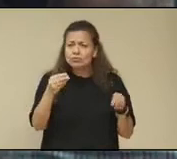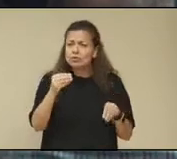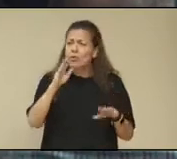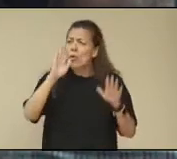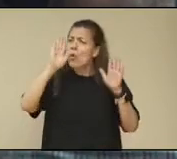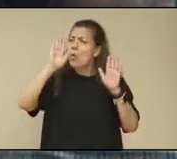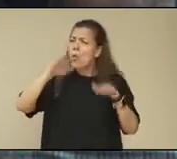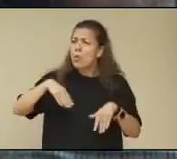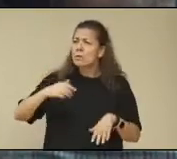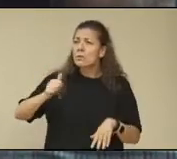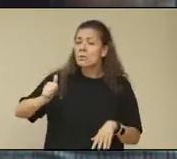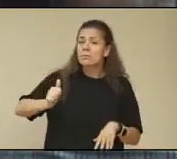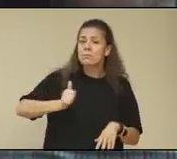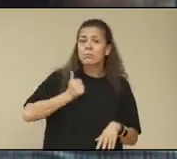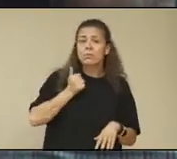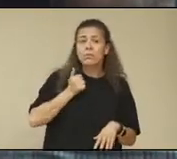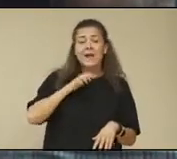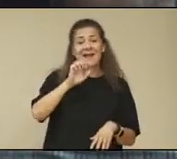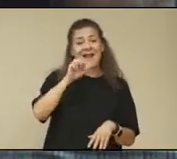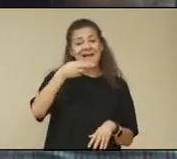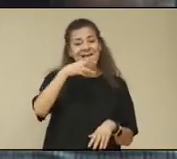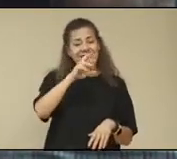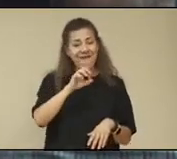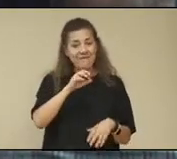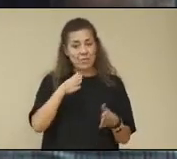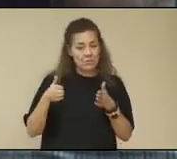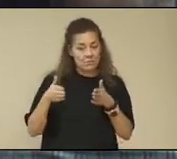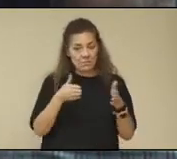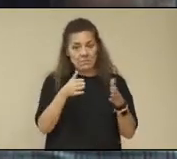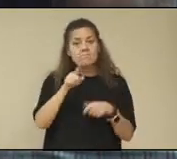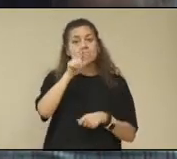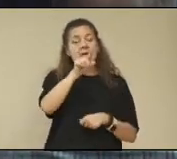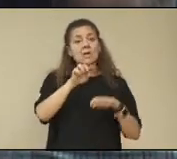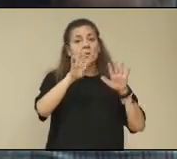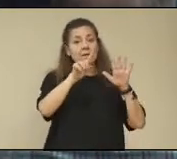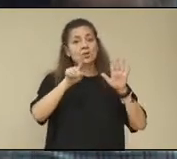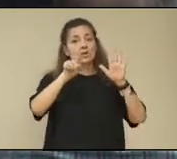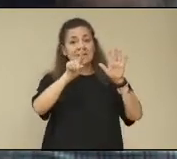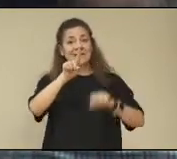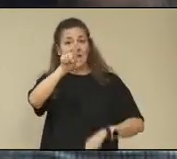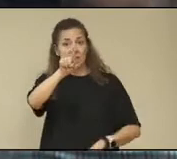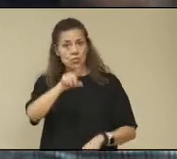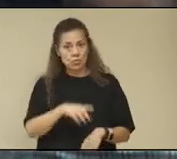erradicó en el delta del Ebro en 1961.